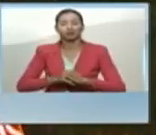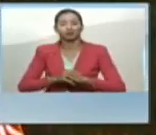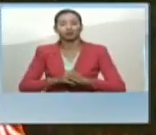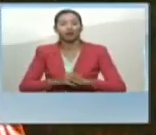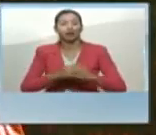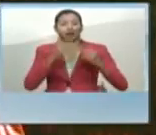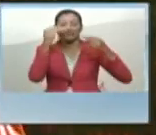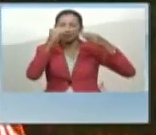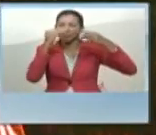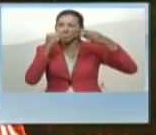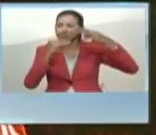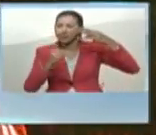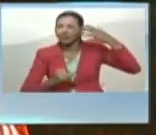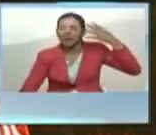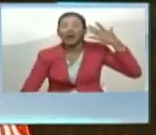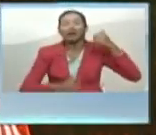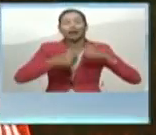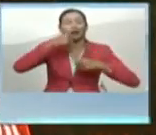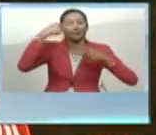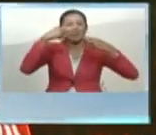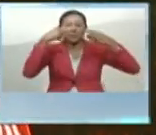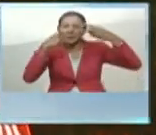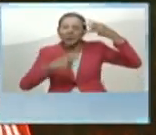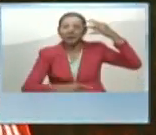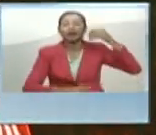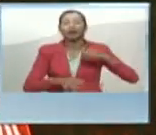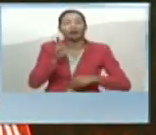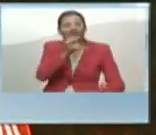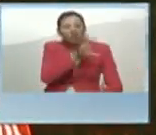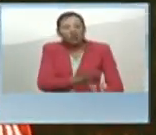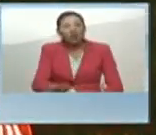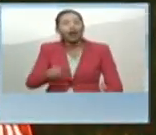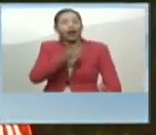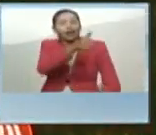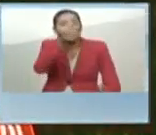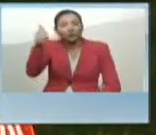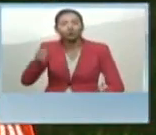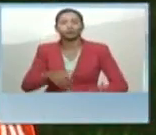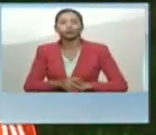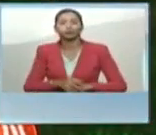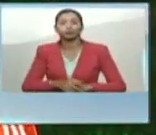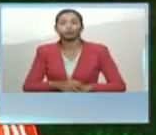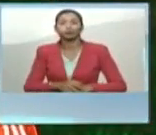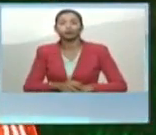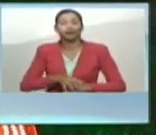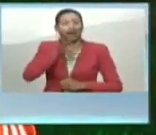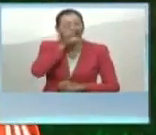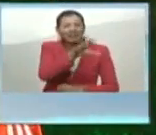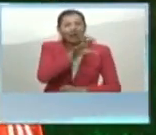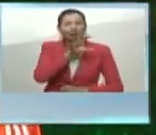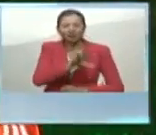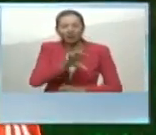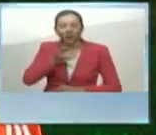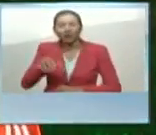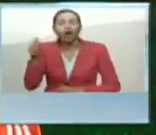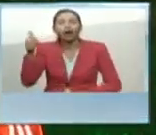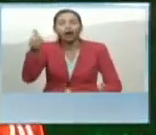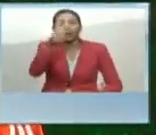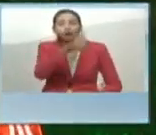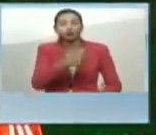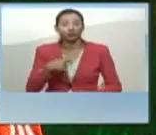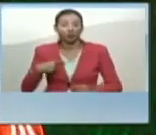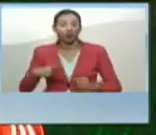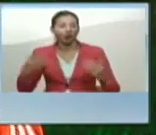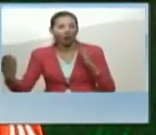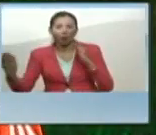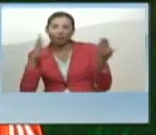rubro, sector, región, estado por estado, para yo cruzarlo después con